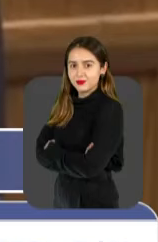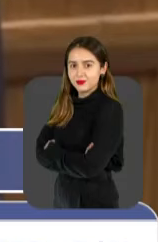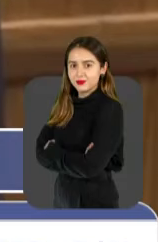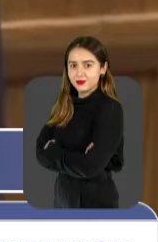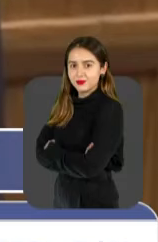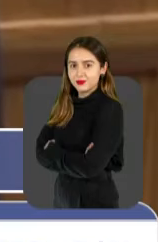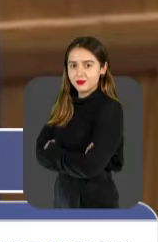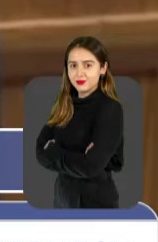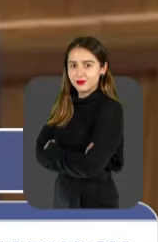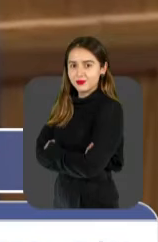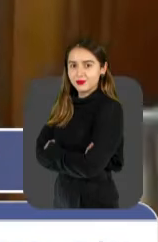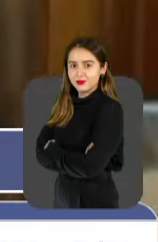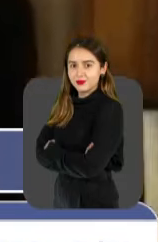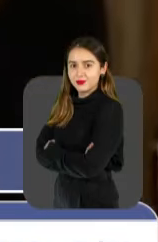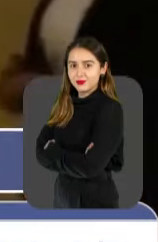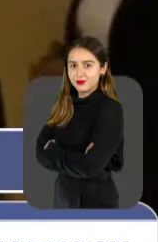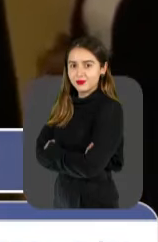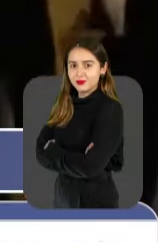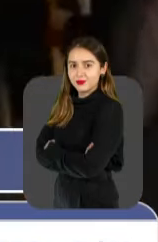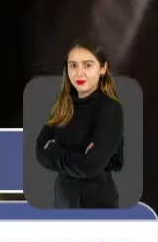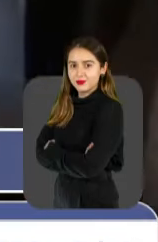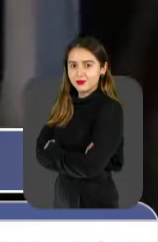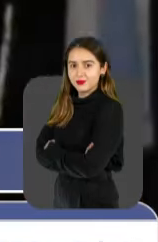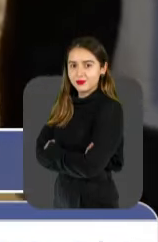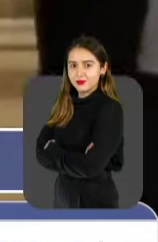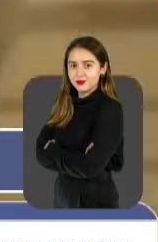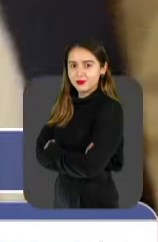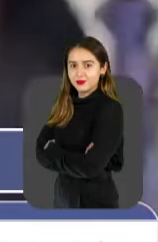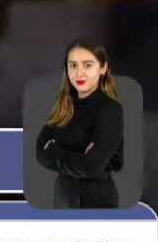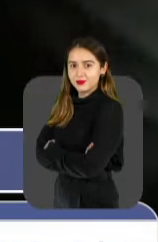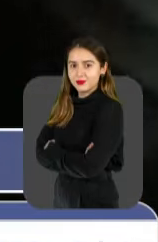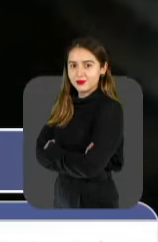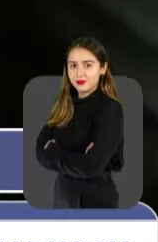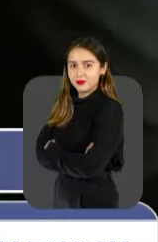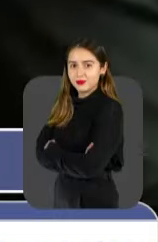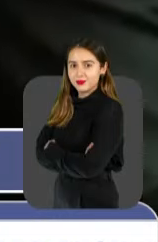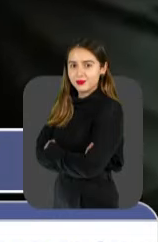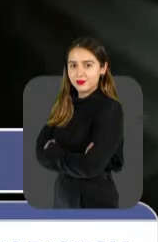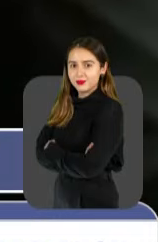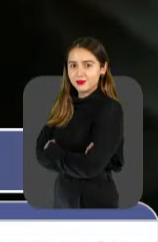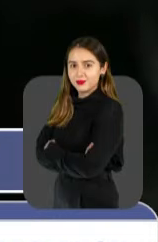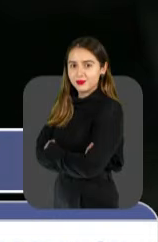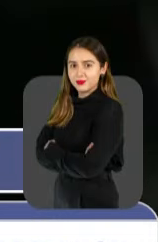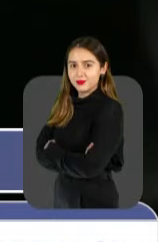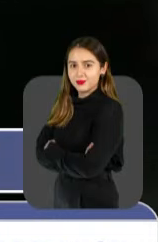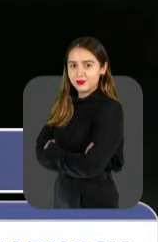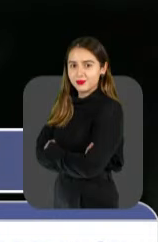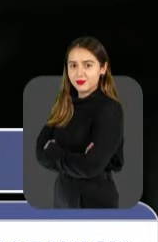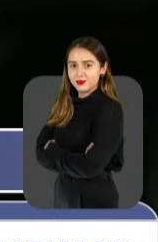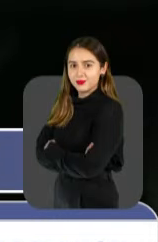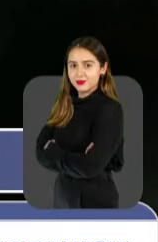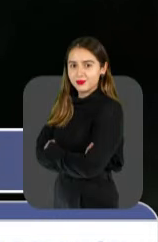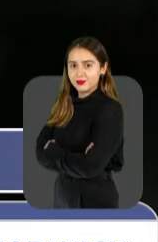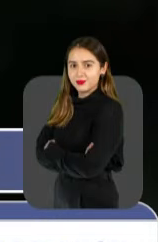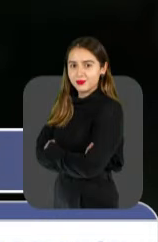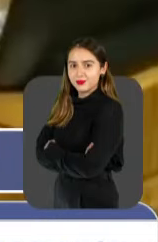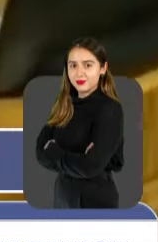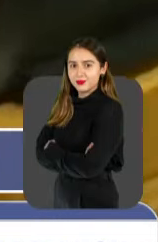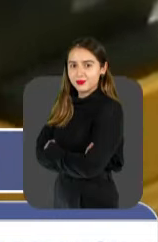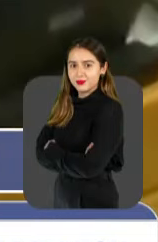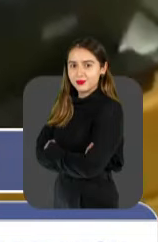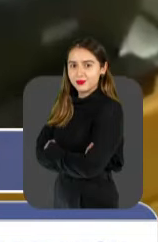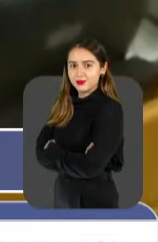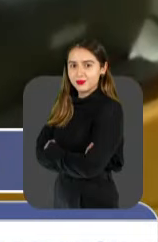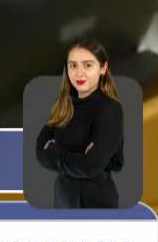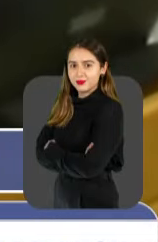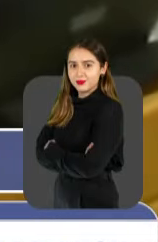coinciden en la defensa de la presunción de inocencia y a que no se han conocido hechos que revistan delito, genera molestia tener que salir a responder por él y que Chadwick